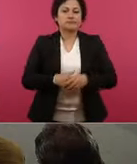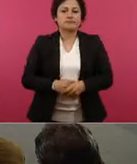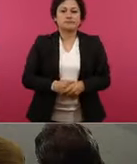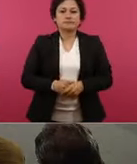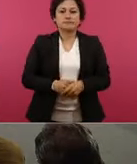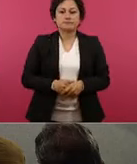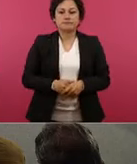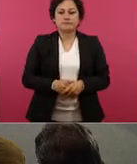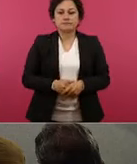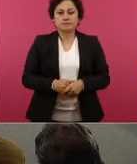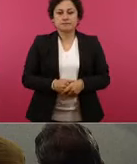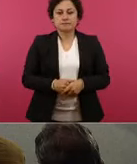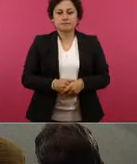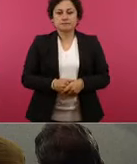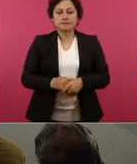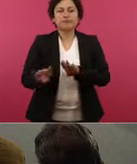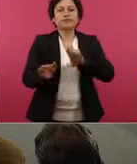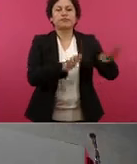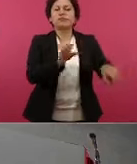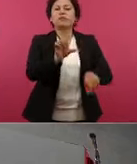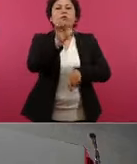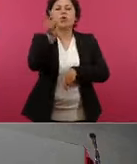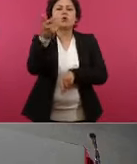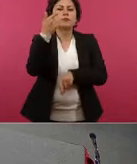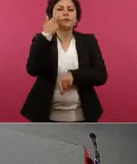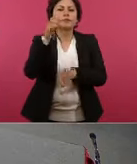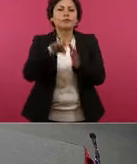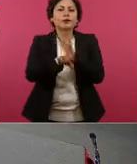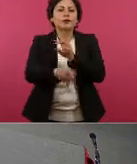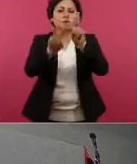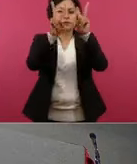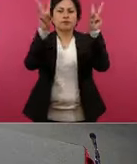¿Y por qué no pones robo de vehículo?